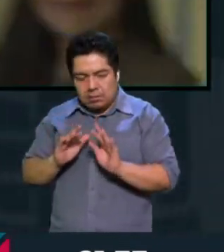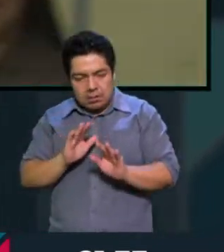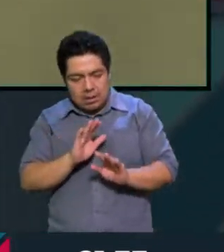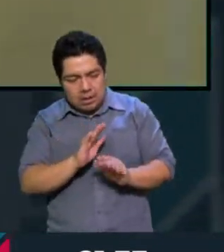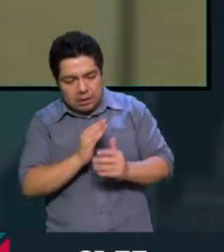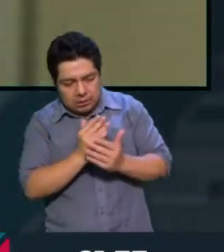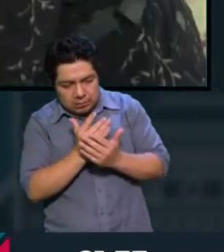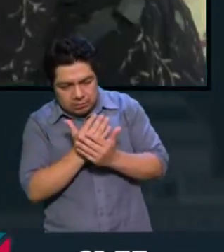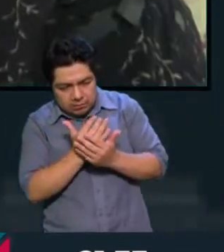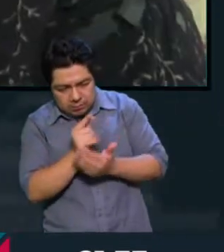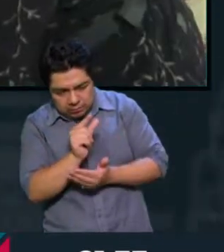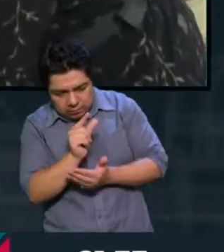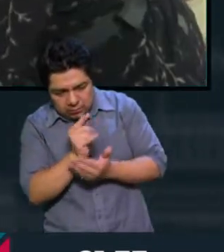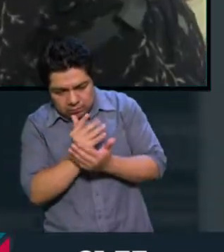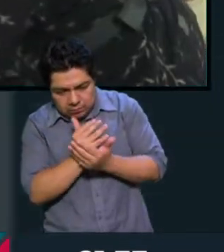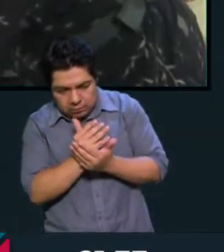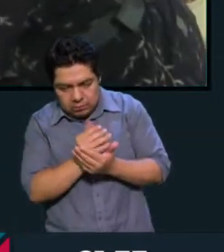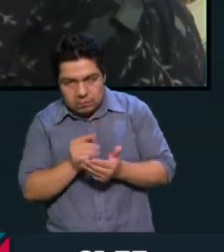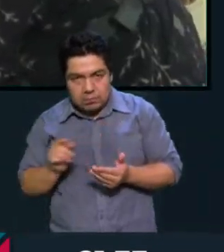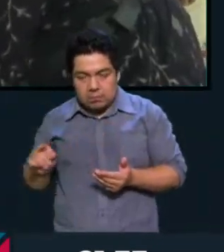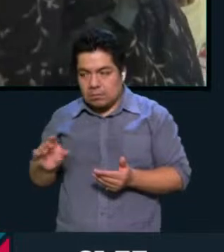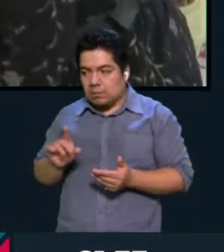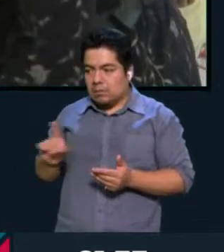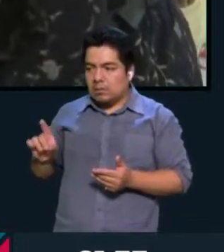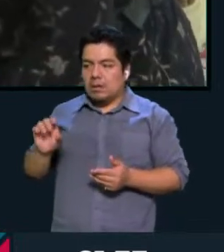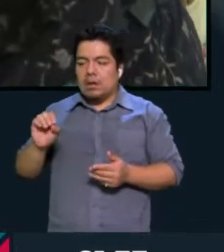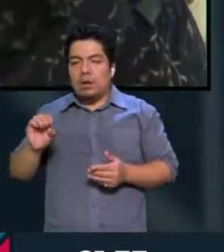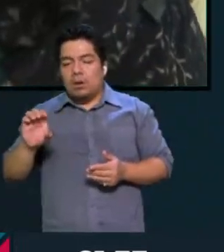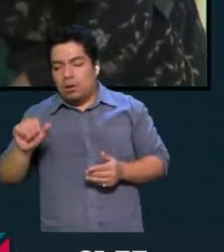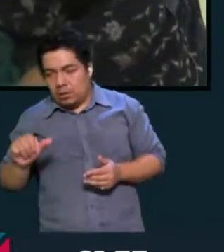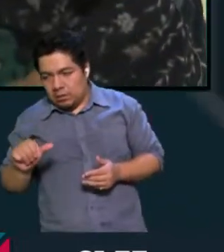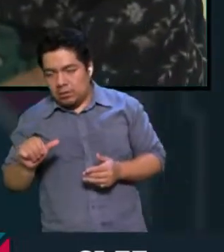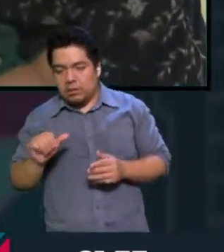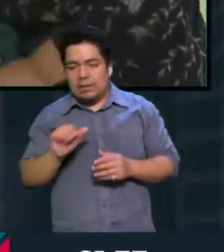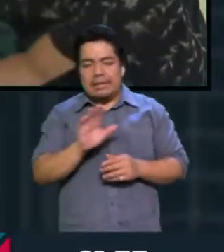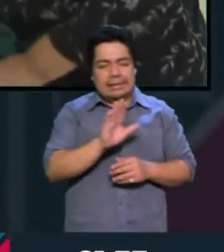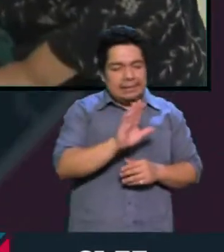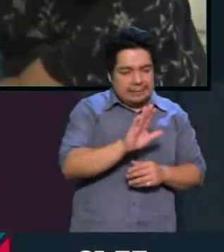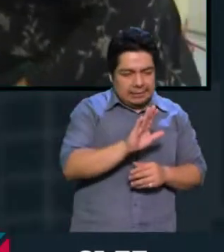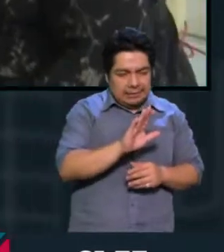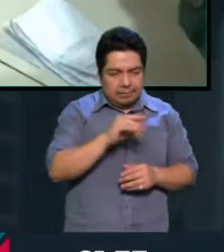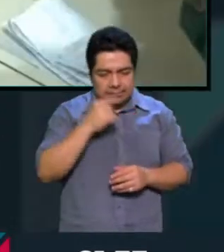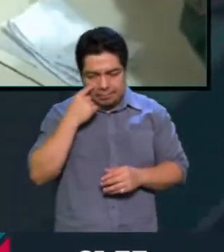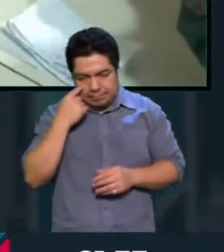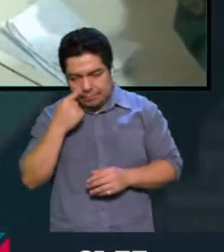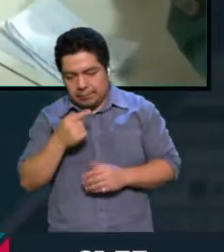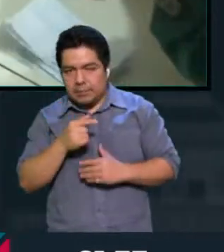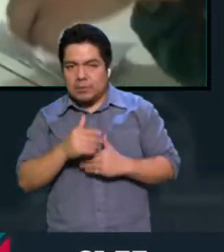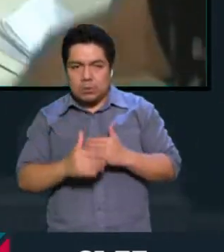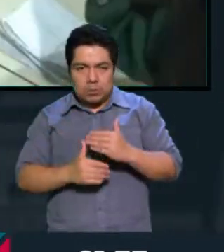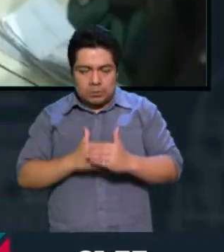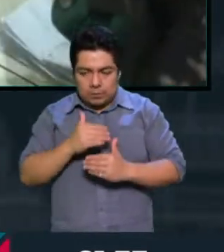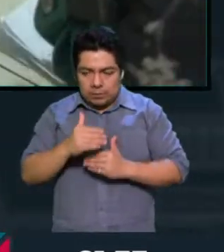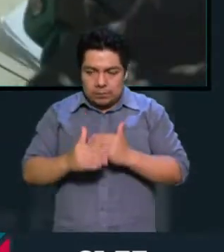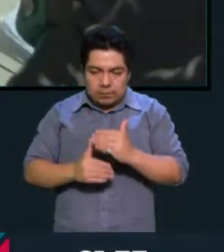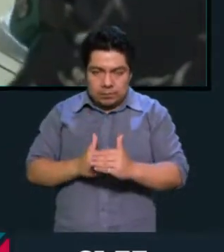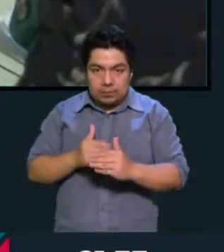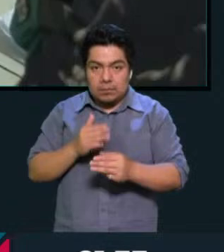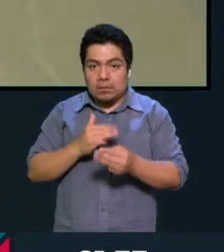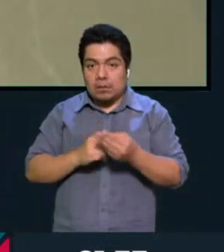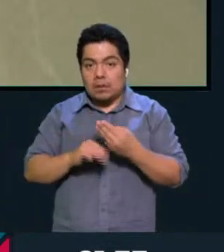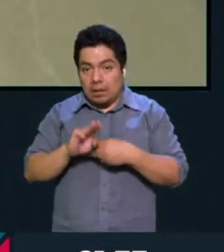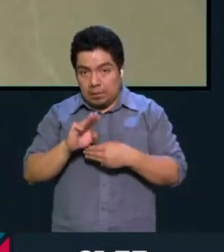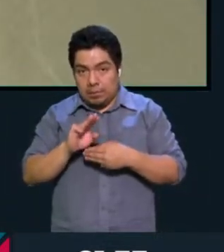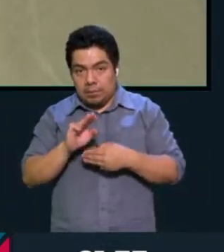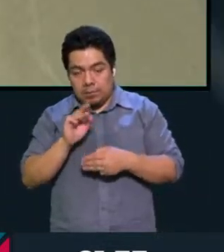los que, ¿no? Como los opositores de aquí que quieren ir a la OEA y hablar. Sí. A ver, hay una serie de procedimientos que el mundo está